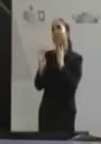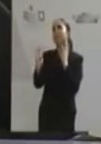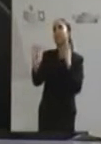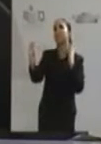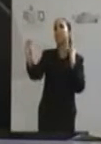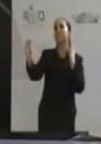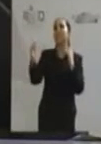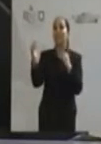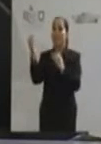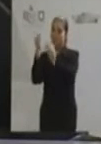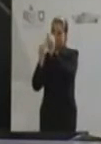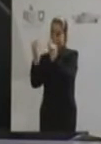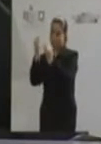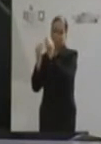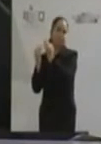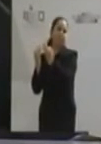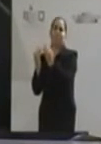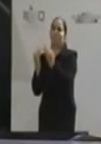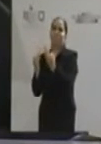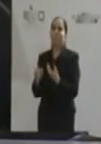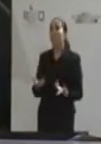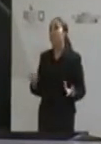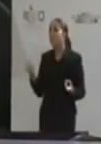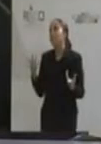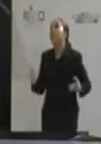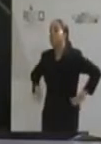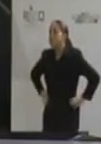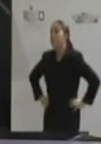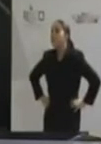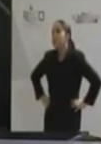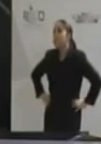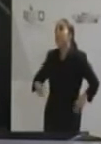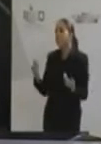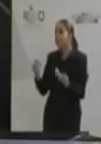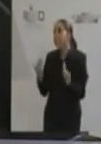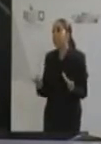que nos atienden. Por favor, que no vengan a burlarse de los queretanos.